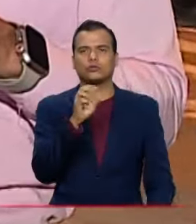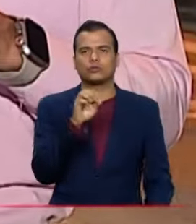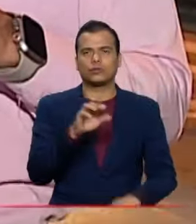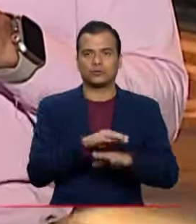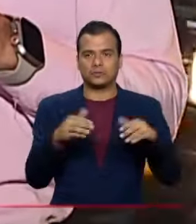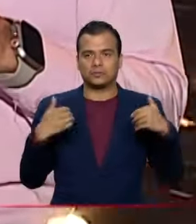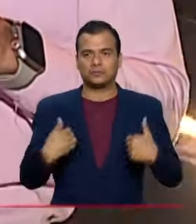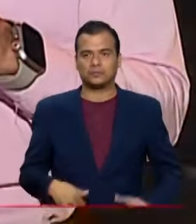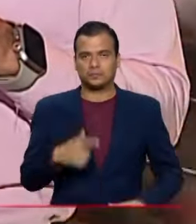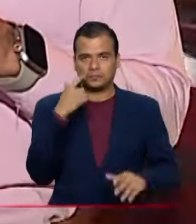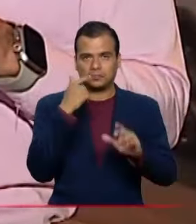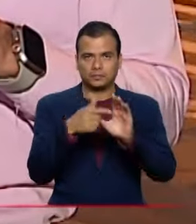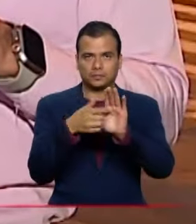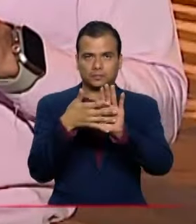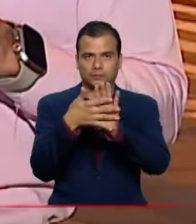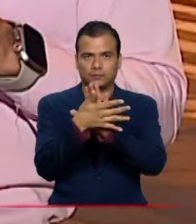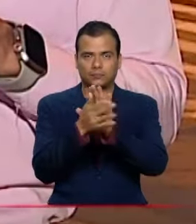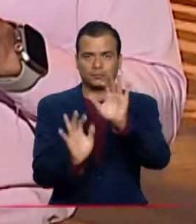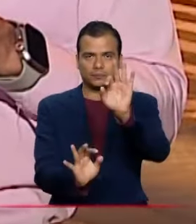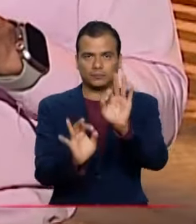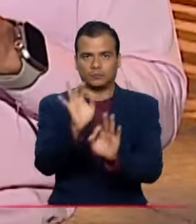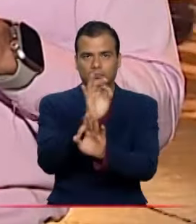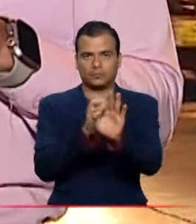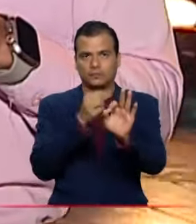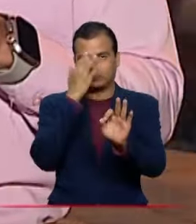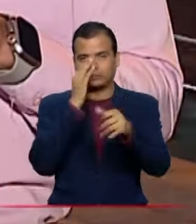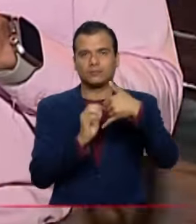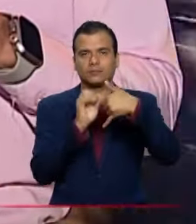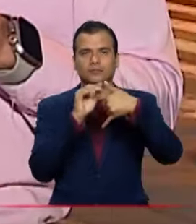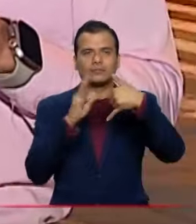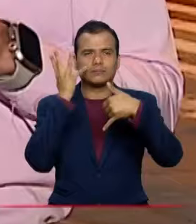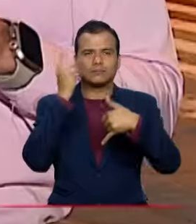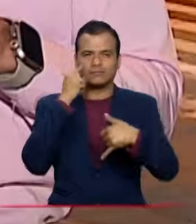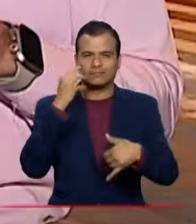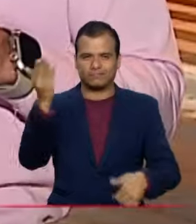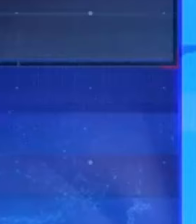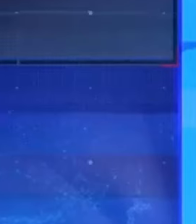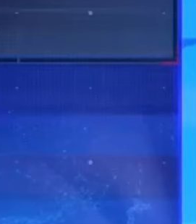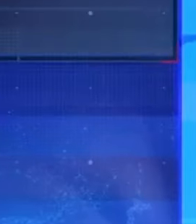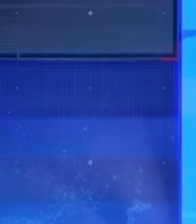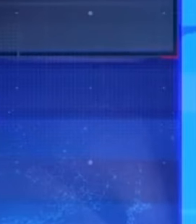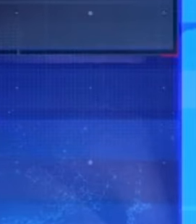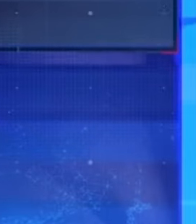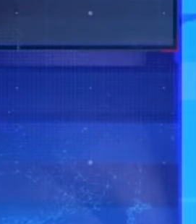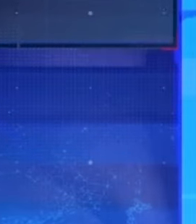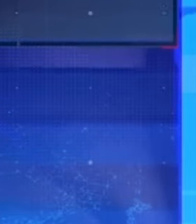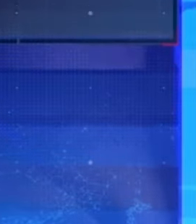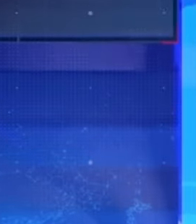de Cali. David Aparicio, Telepacífico Noticias, la región todos los días.